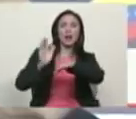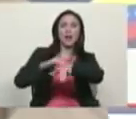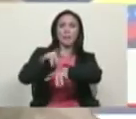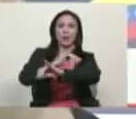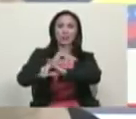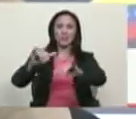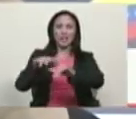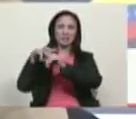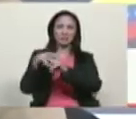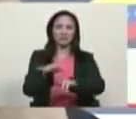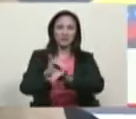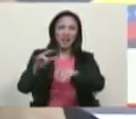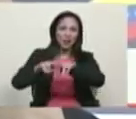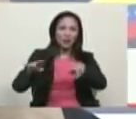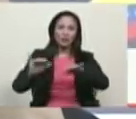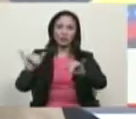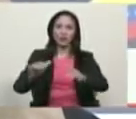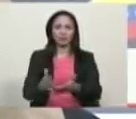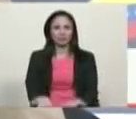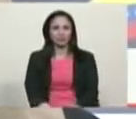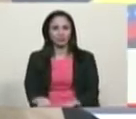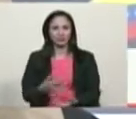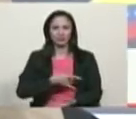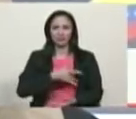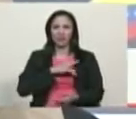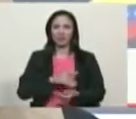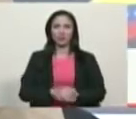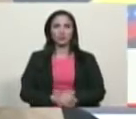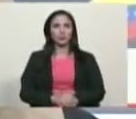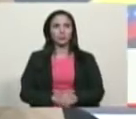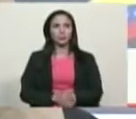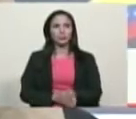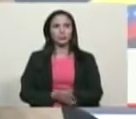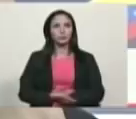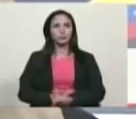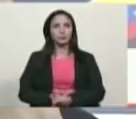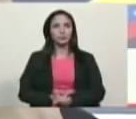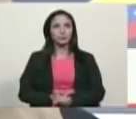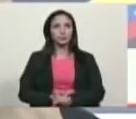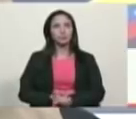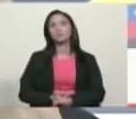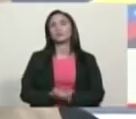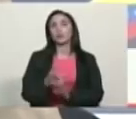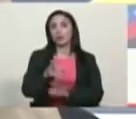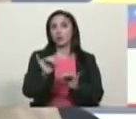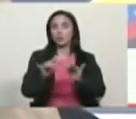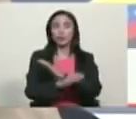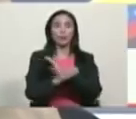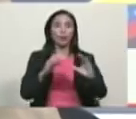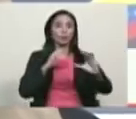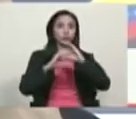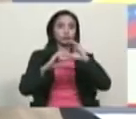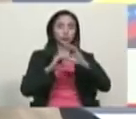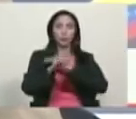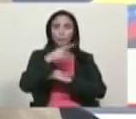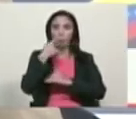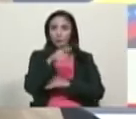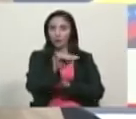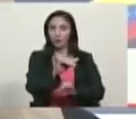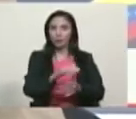Venezuela, para darle alguna credibilidad. Esa es la agenda comunicacional política de